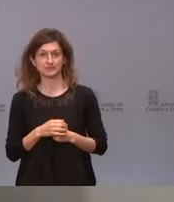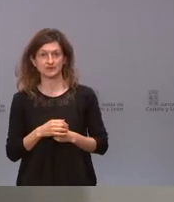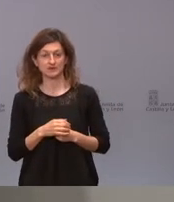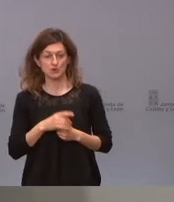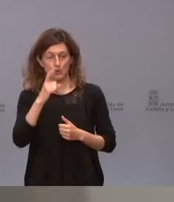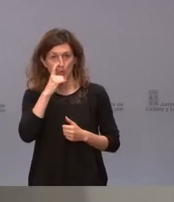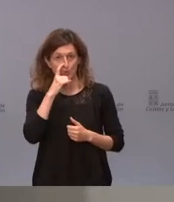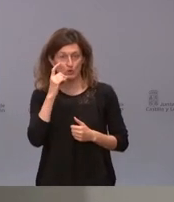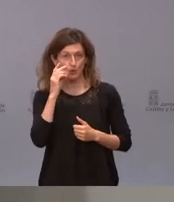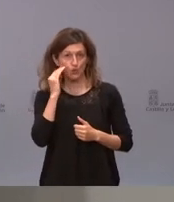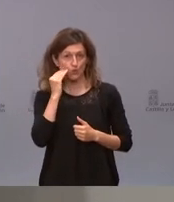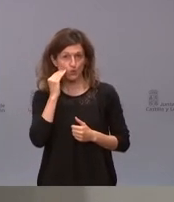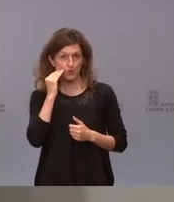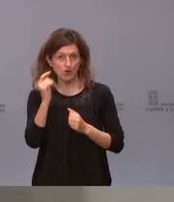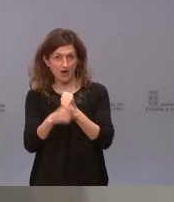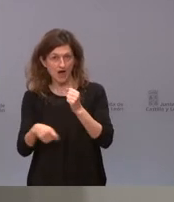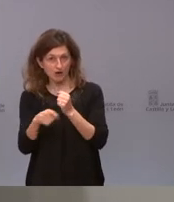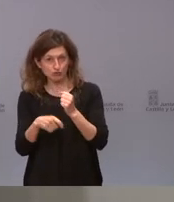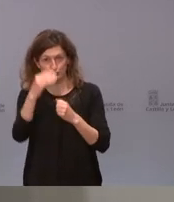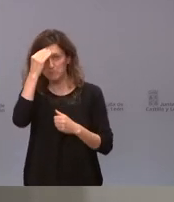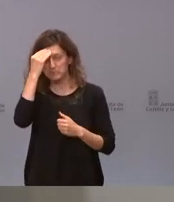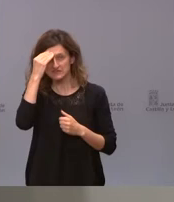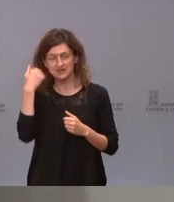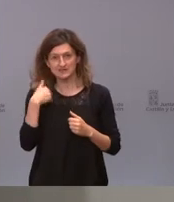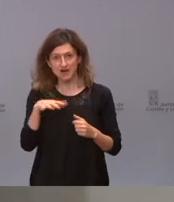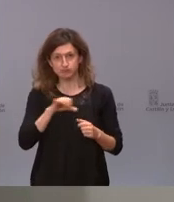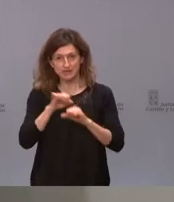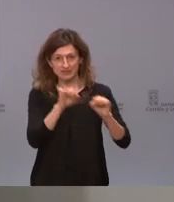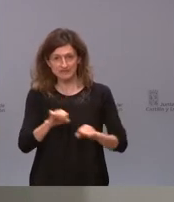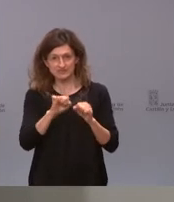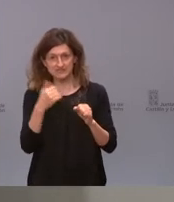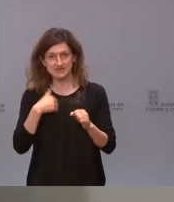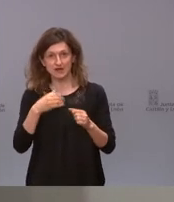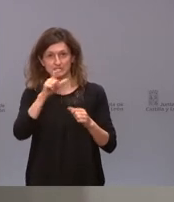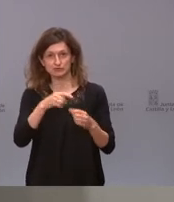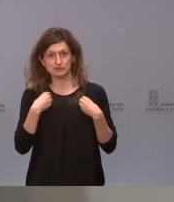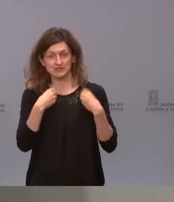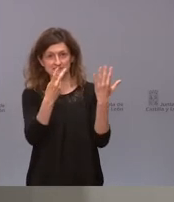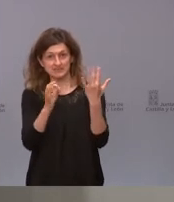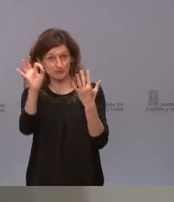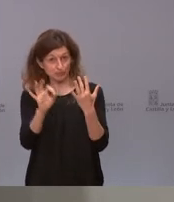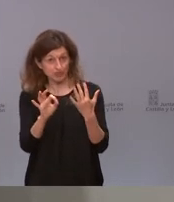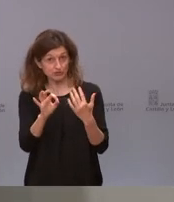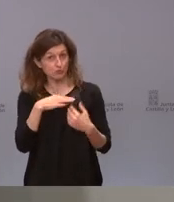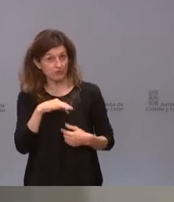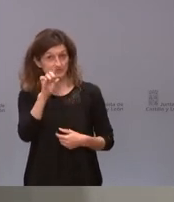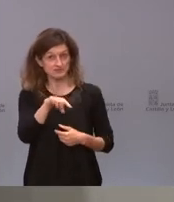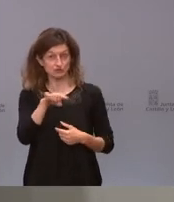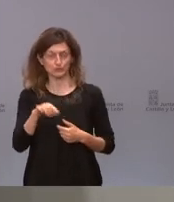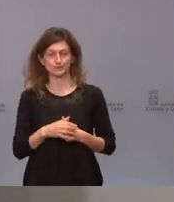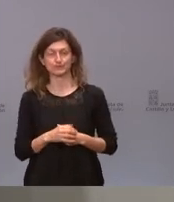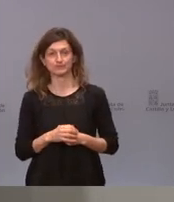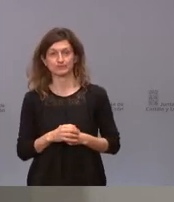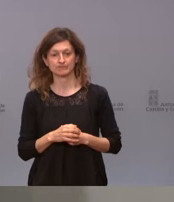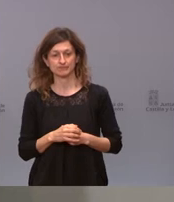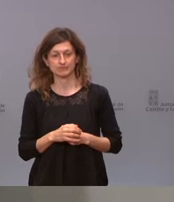junio-julio-agosto como muy tarde para inmunizar a ese 70% de la población bueno vamos a ver yo creo que esto lo he